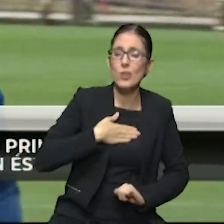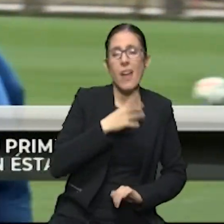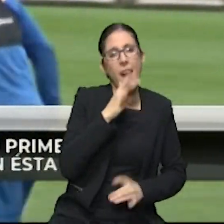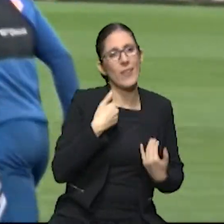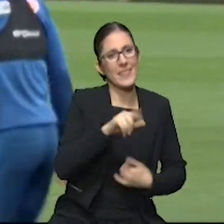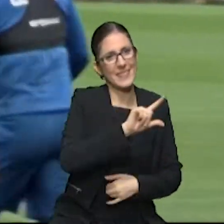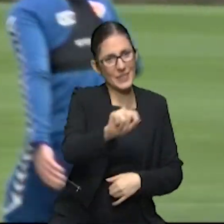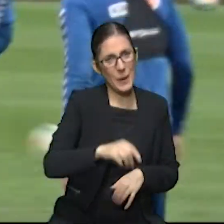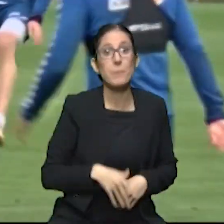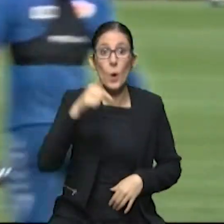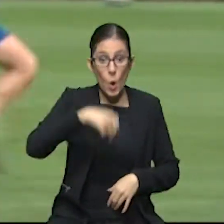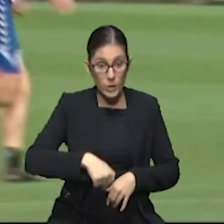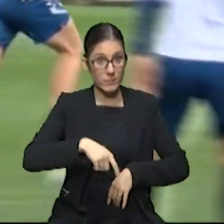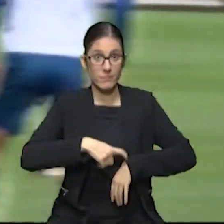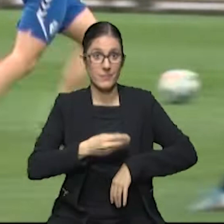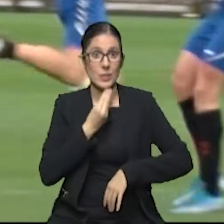este mismo mediodía.